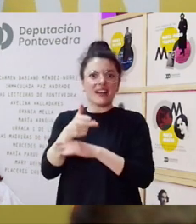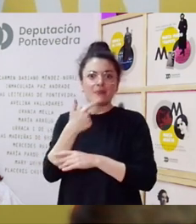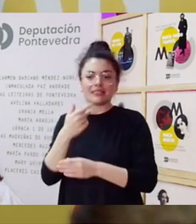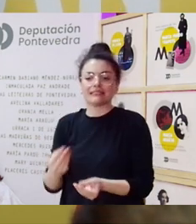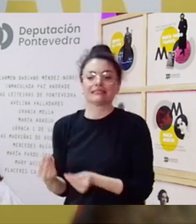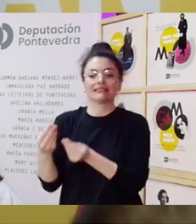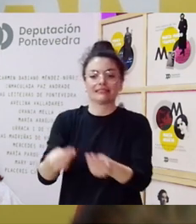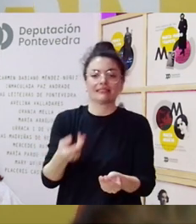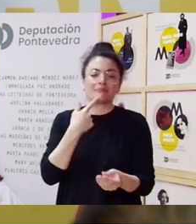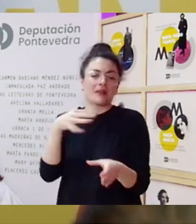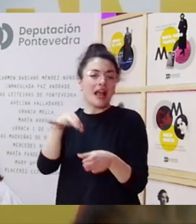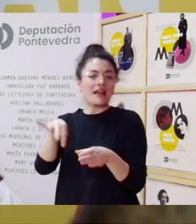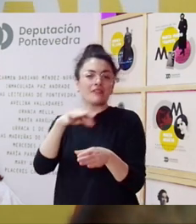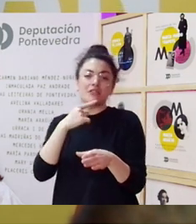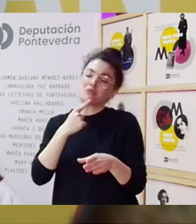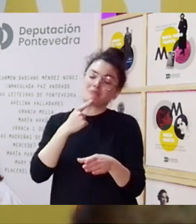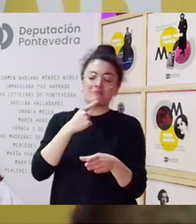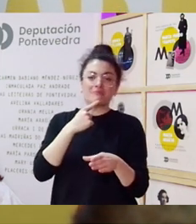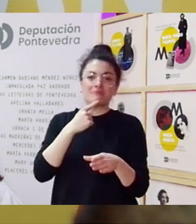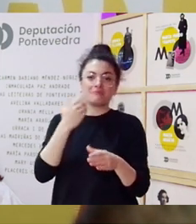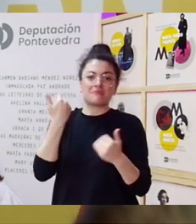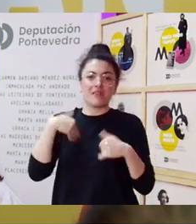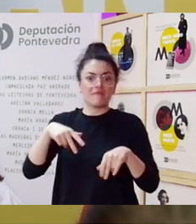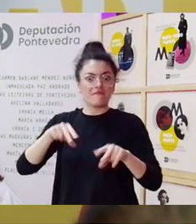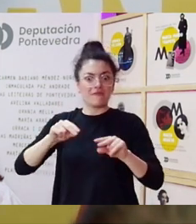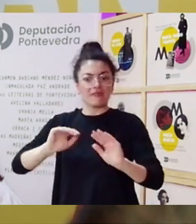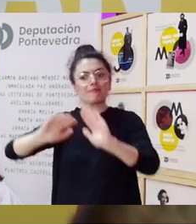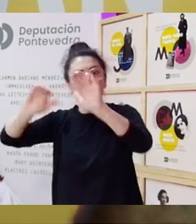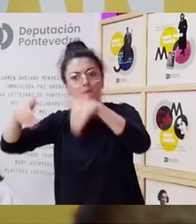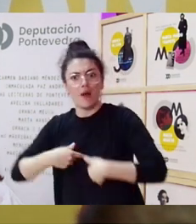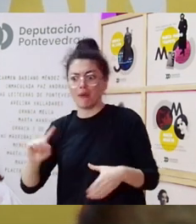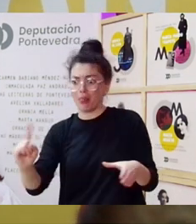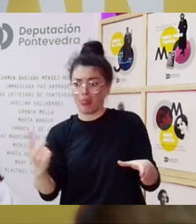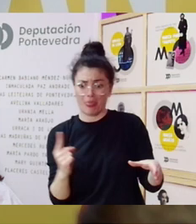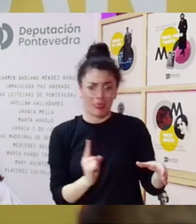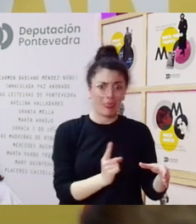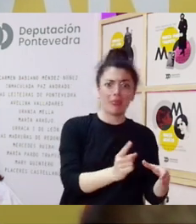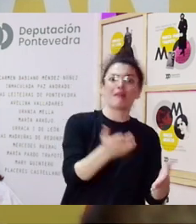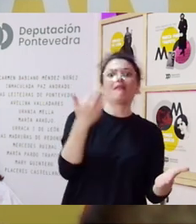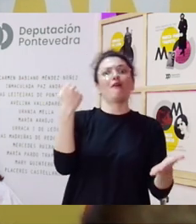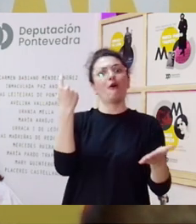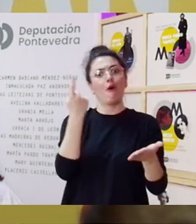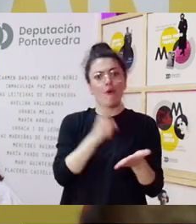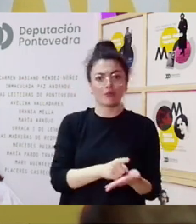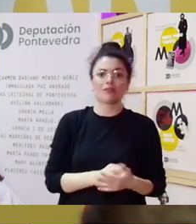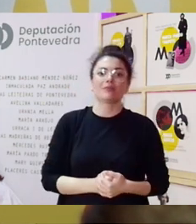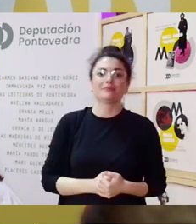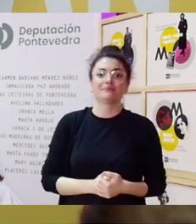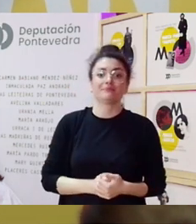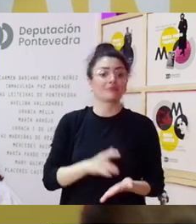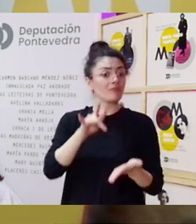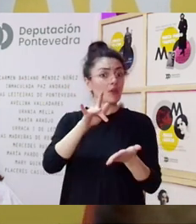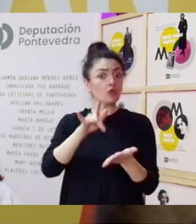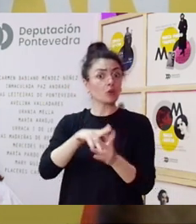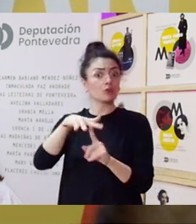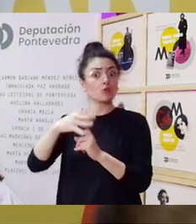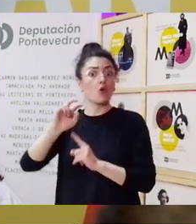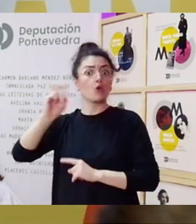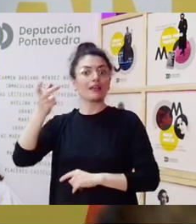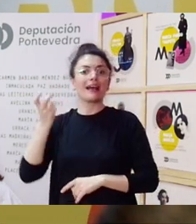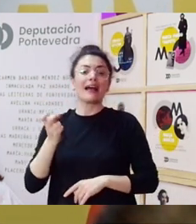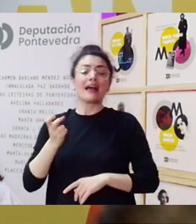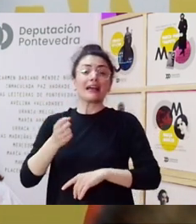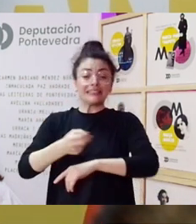quente e volta outra vez para Toulouse. En outra ocasión, foi coller un tren, daquela